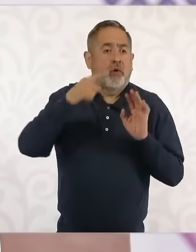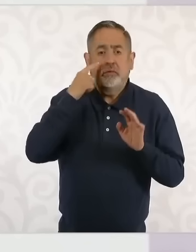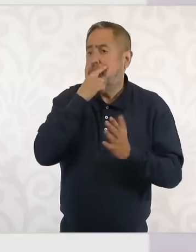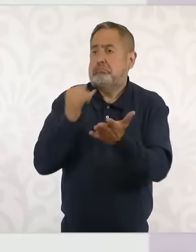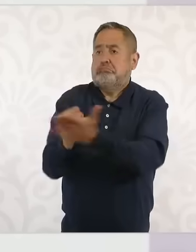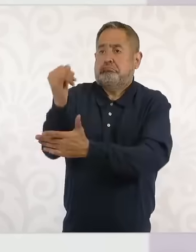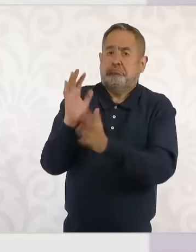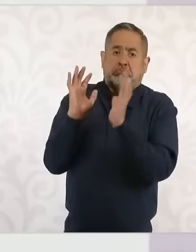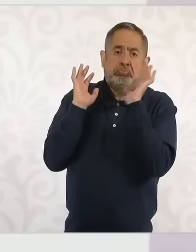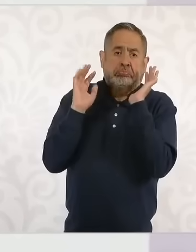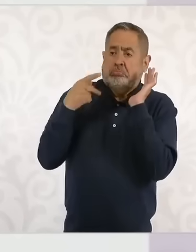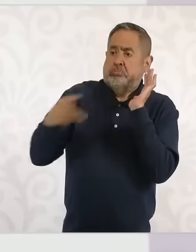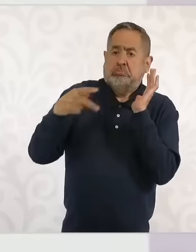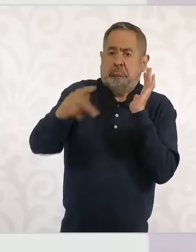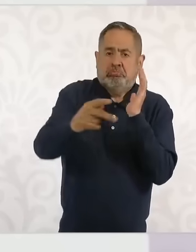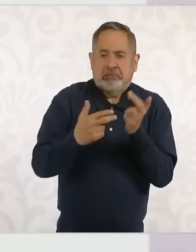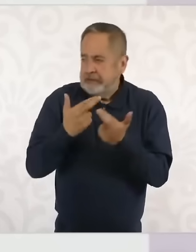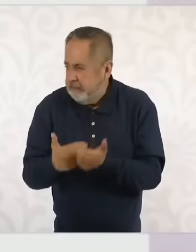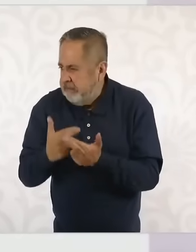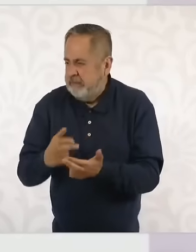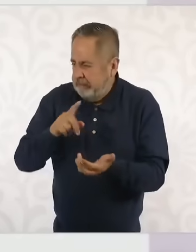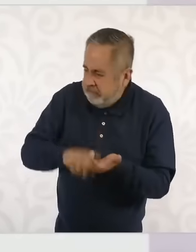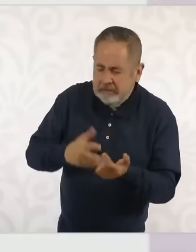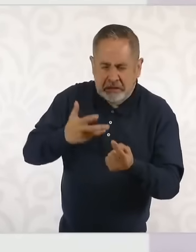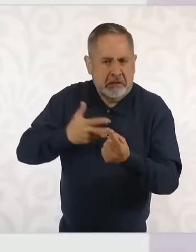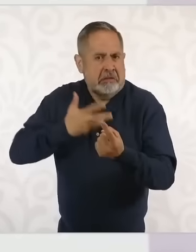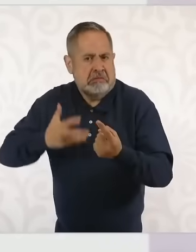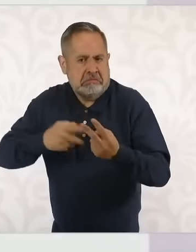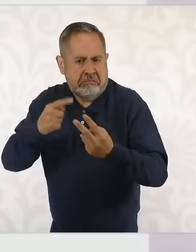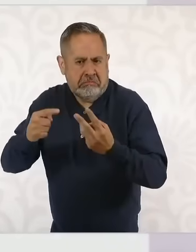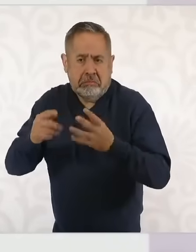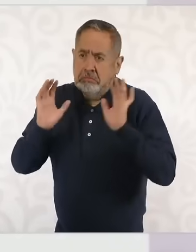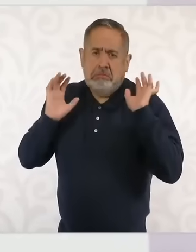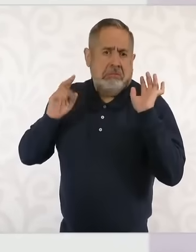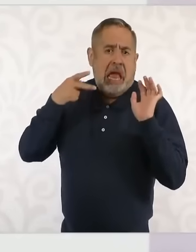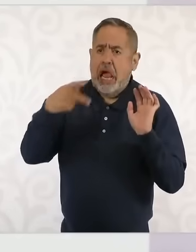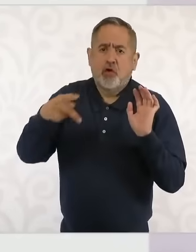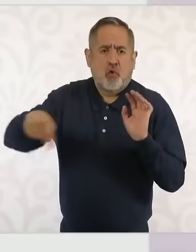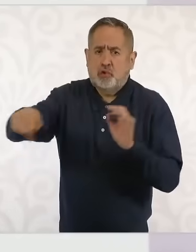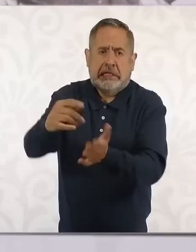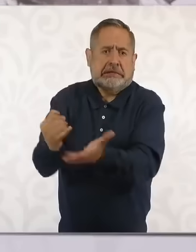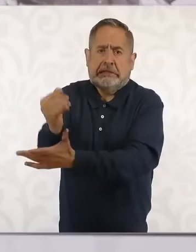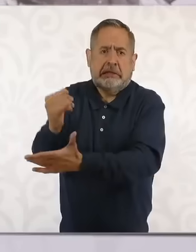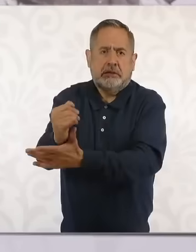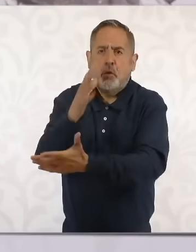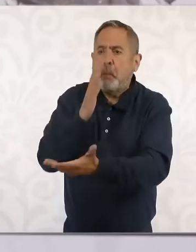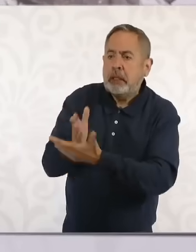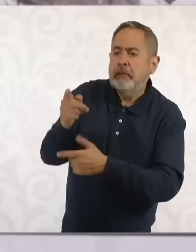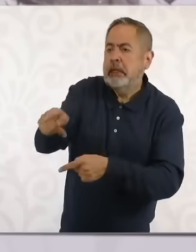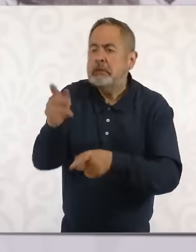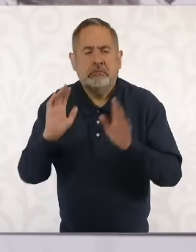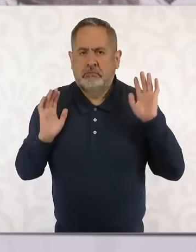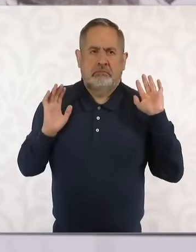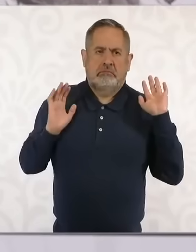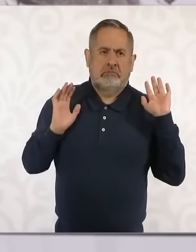se utilizan estos recursos naturales. Esa es siempre nuestra posición. Ahora, por